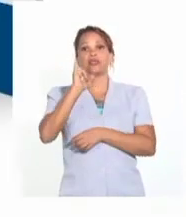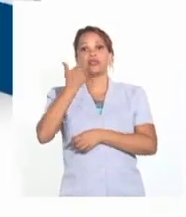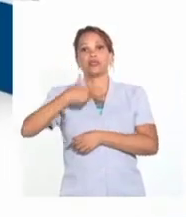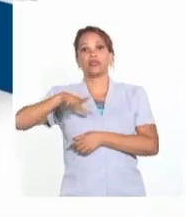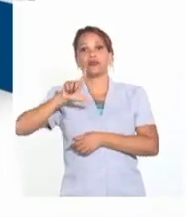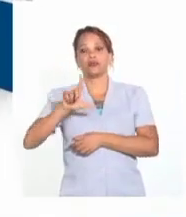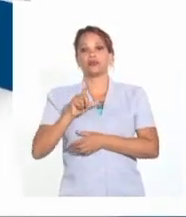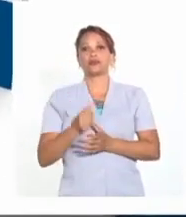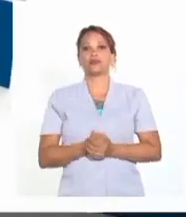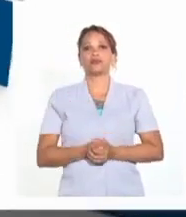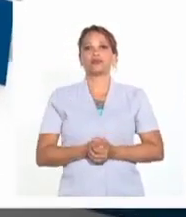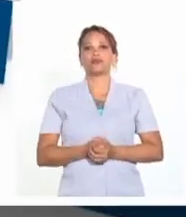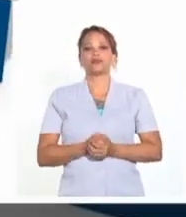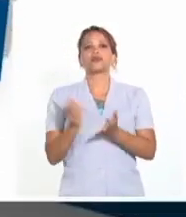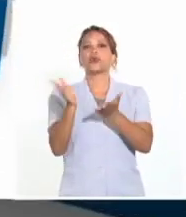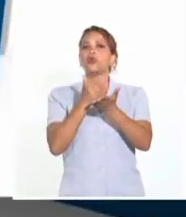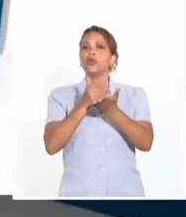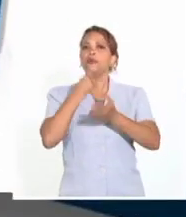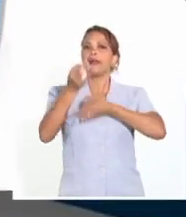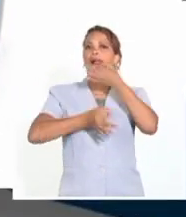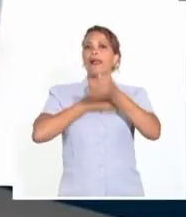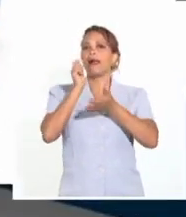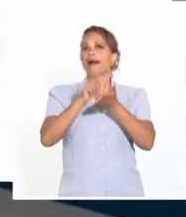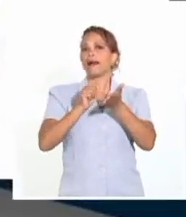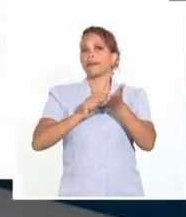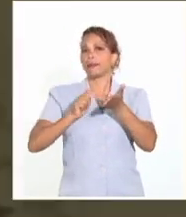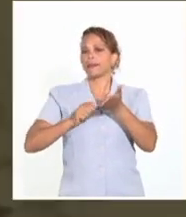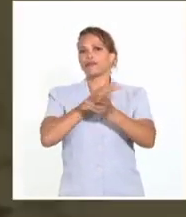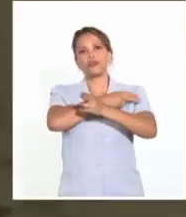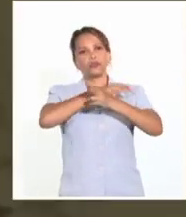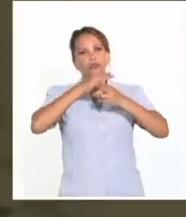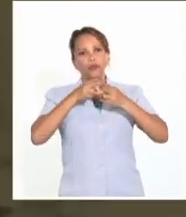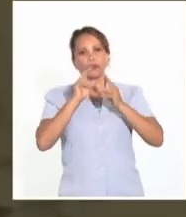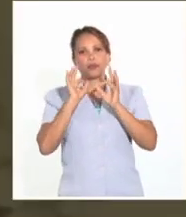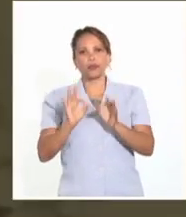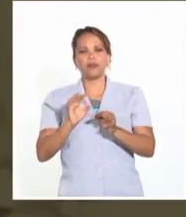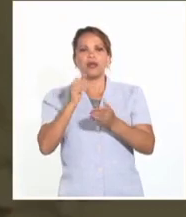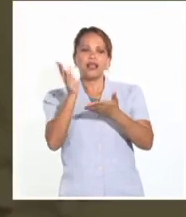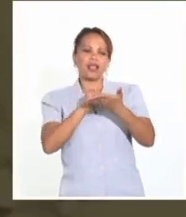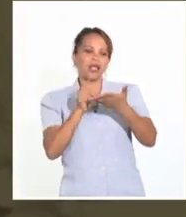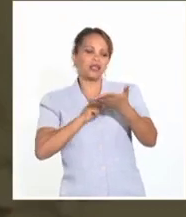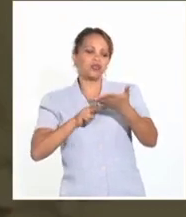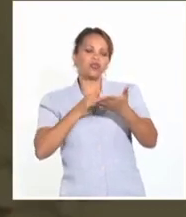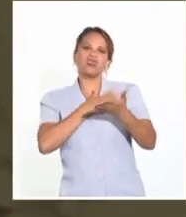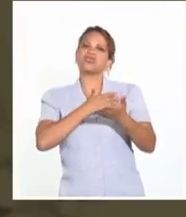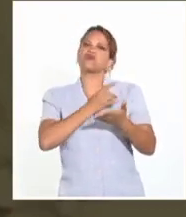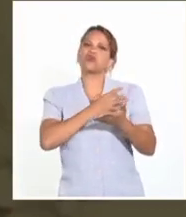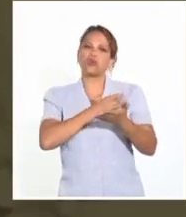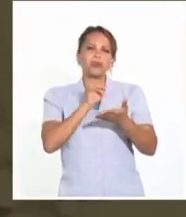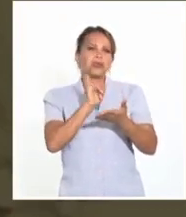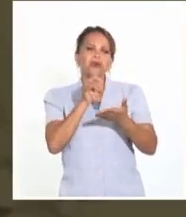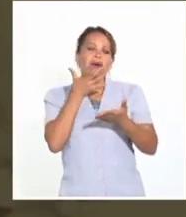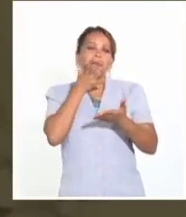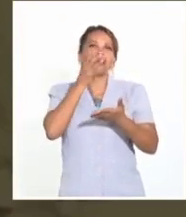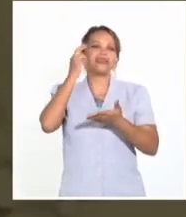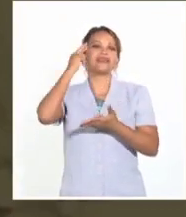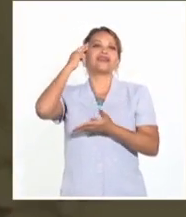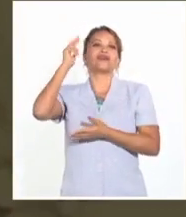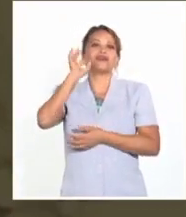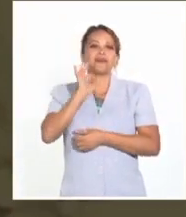un libro habla de este pasaje y de otros momentos y su lectura duele tanto porque como si lo estuviéramos viviendo